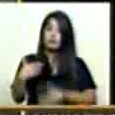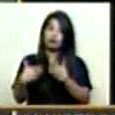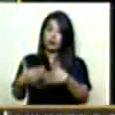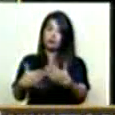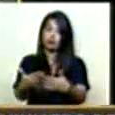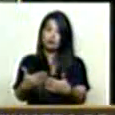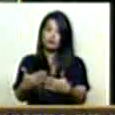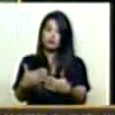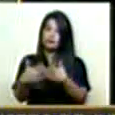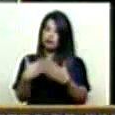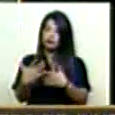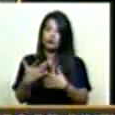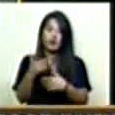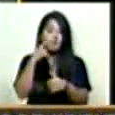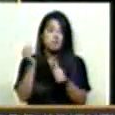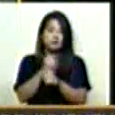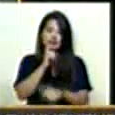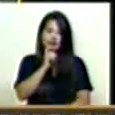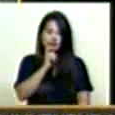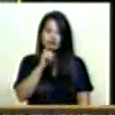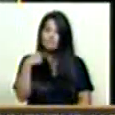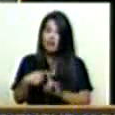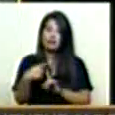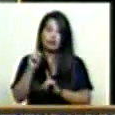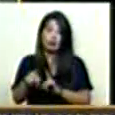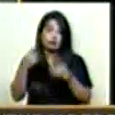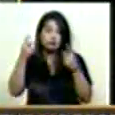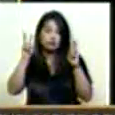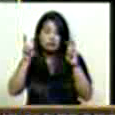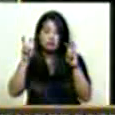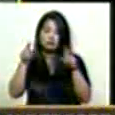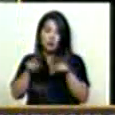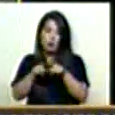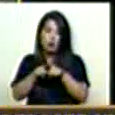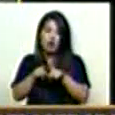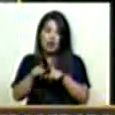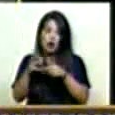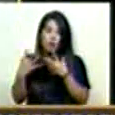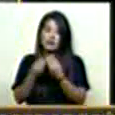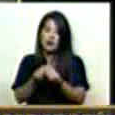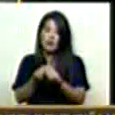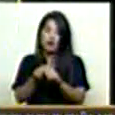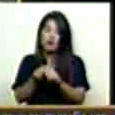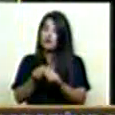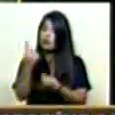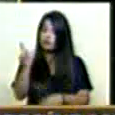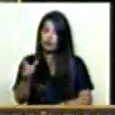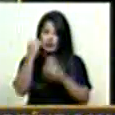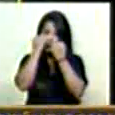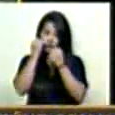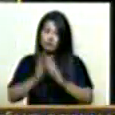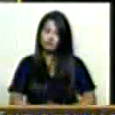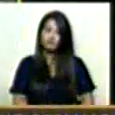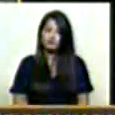de identificación y que presuntamente acompañaba a uno de los terroristas